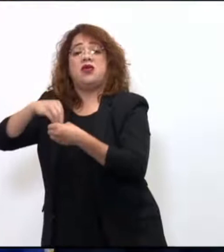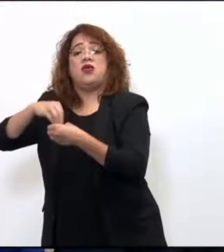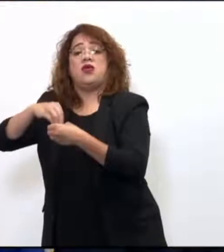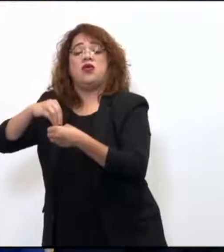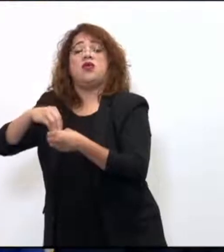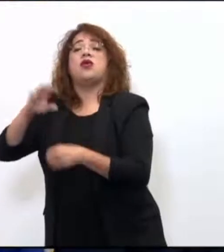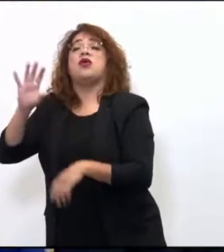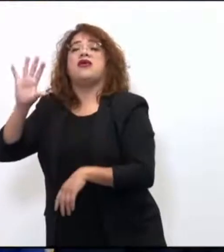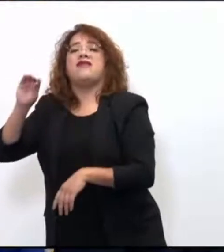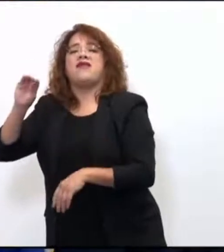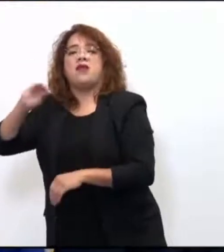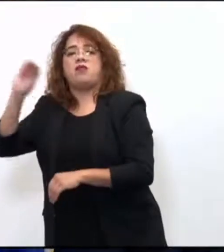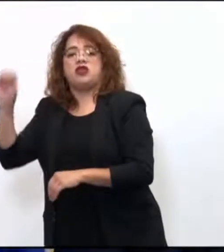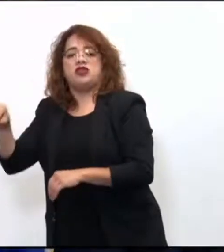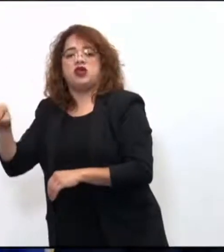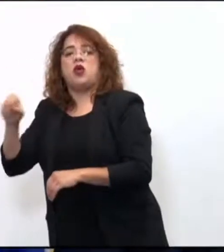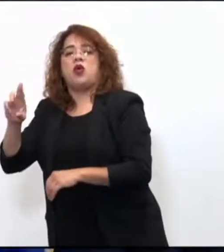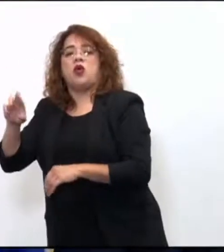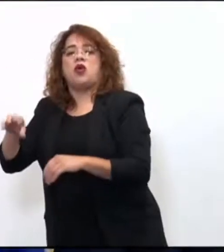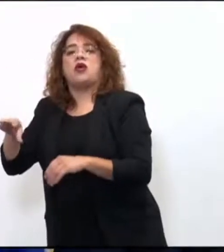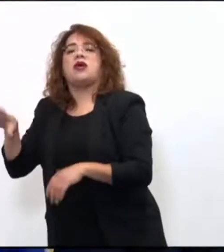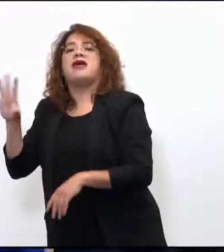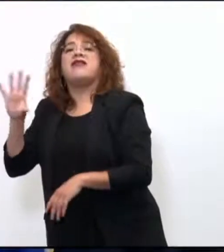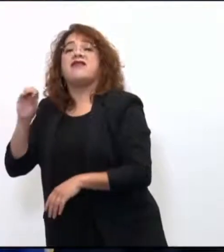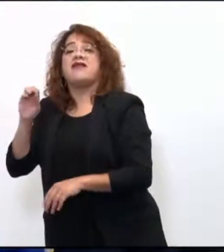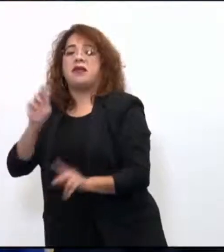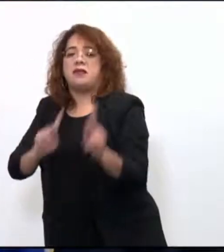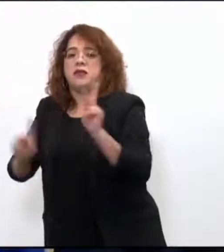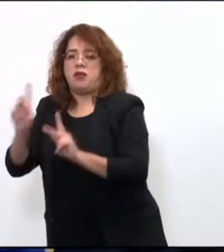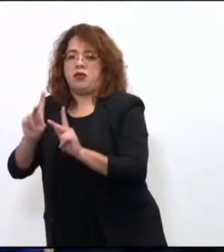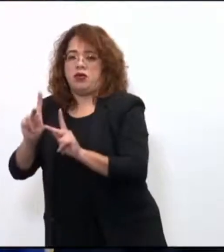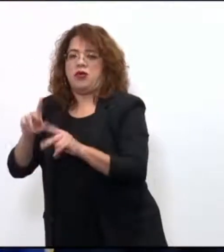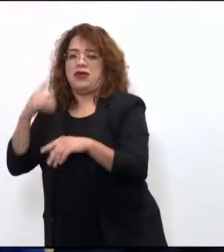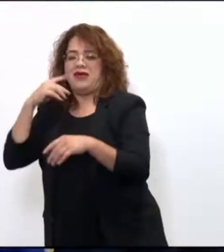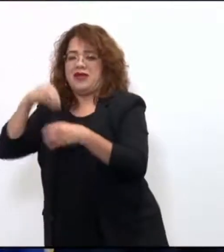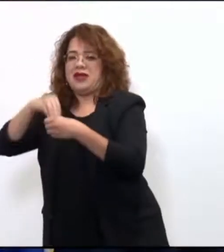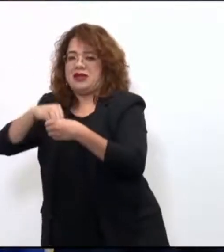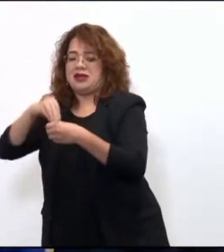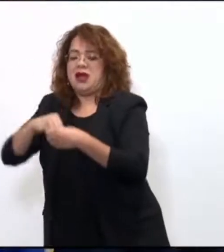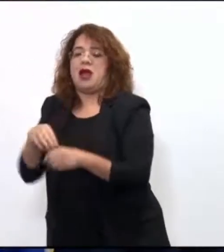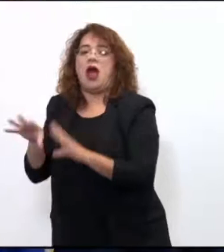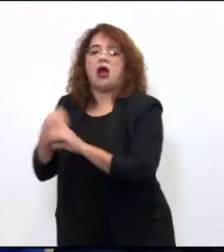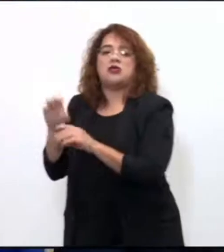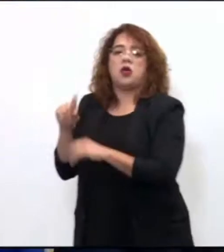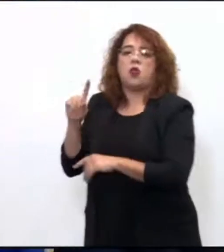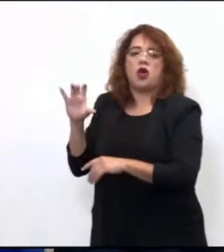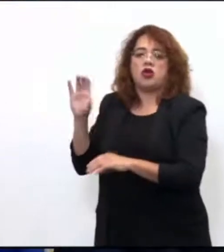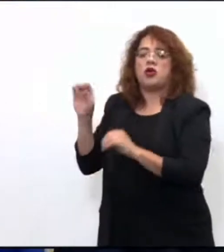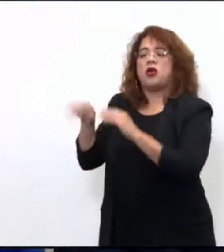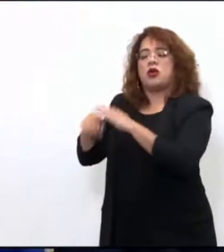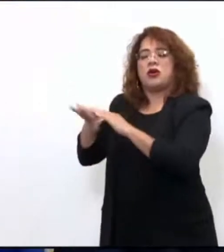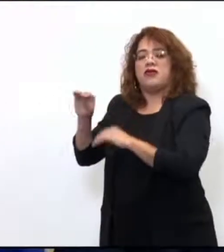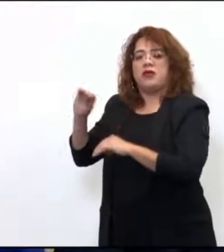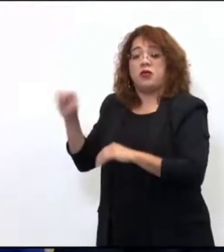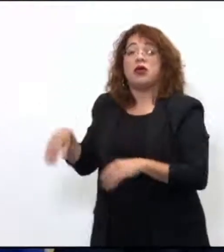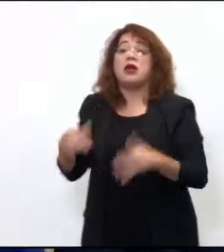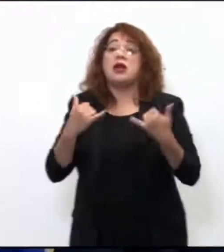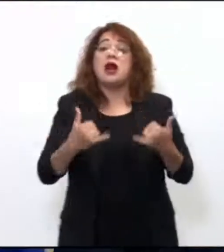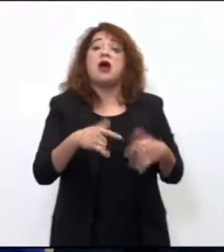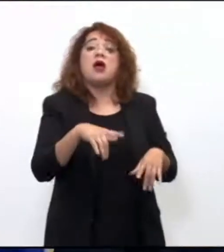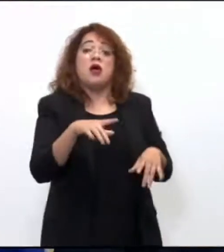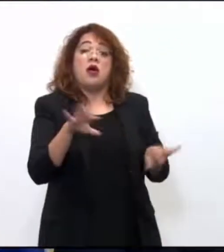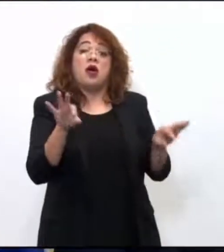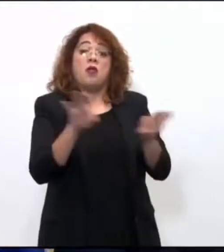capacidad. A menos que existan límites de capacidad o 50 personas, lo que